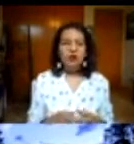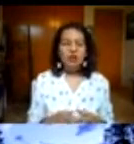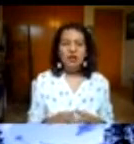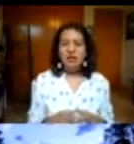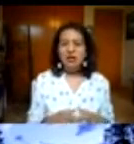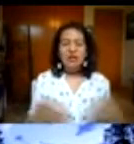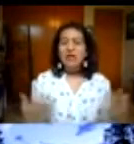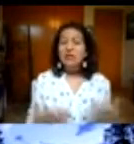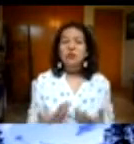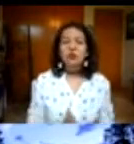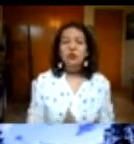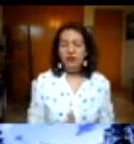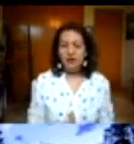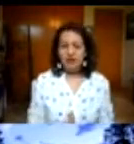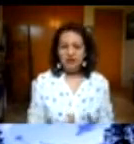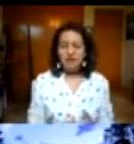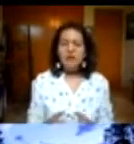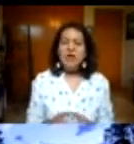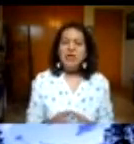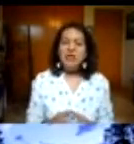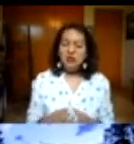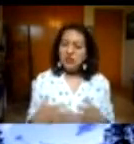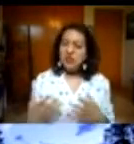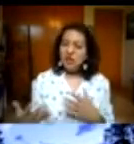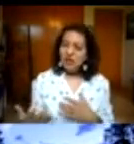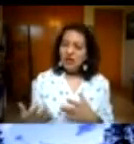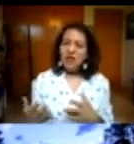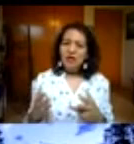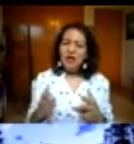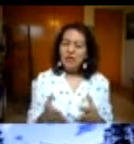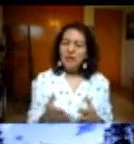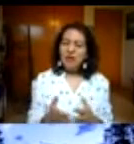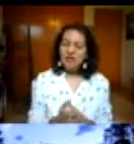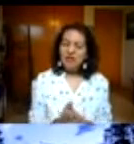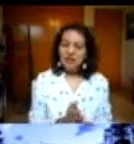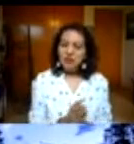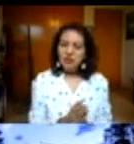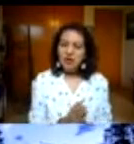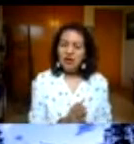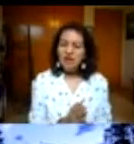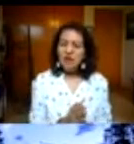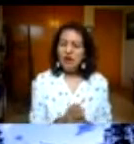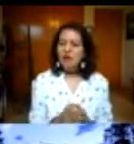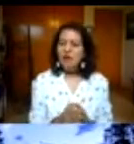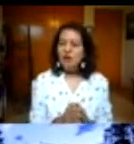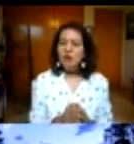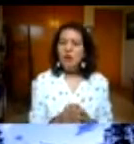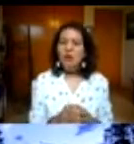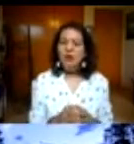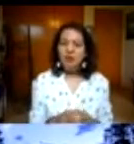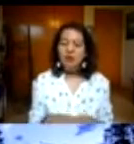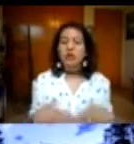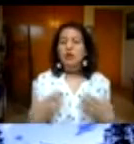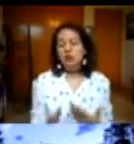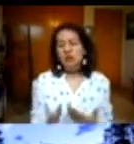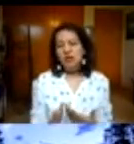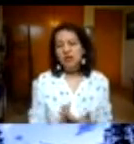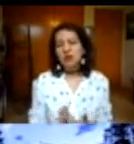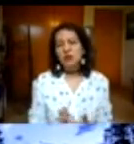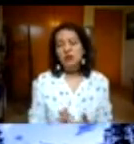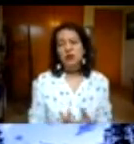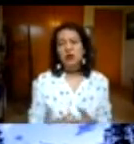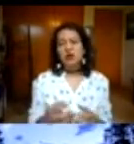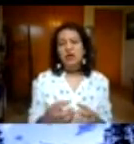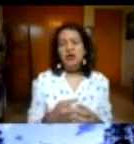son realidades muy diferentes. Entonces, mi presentación va a ir enfocado en cómo podemos ser